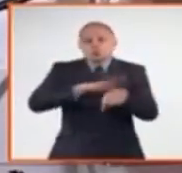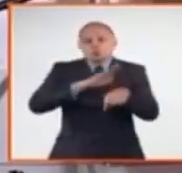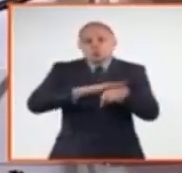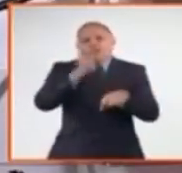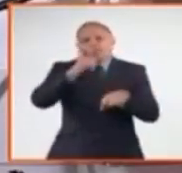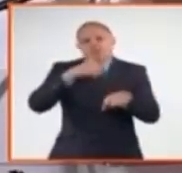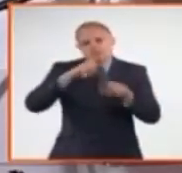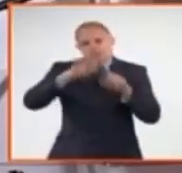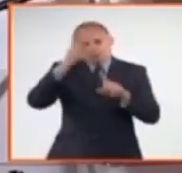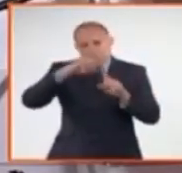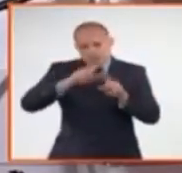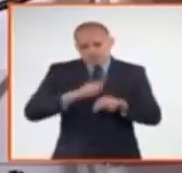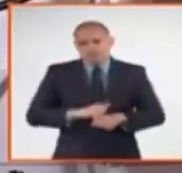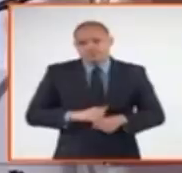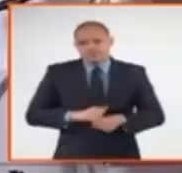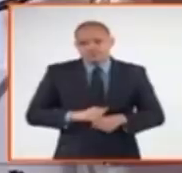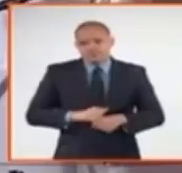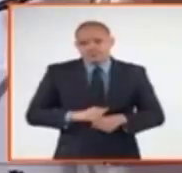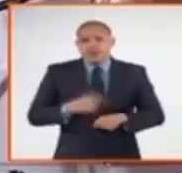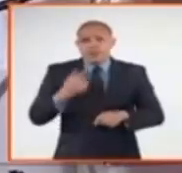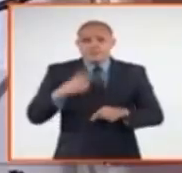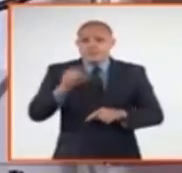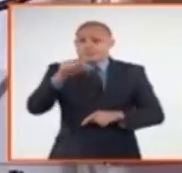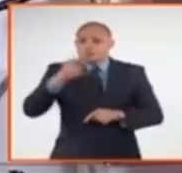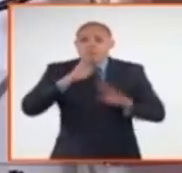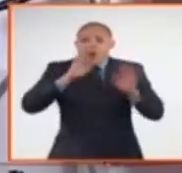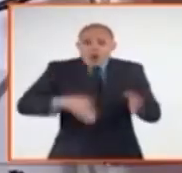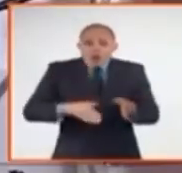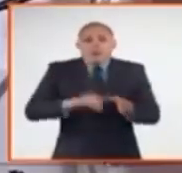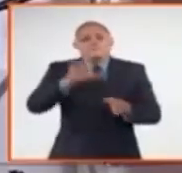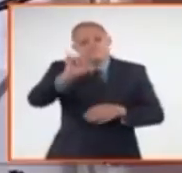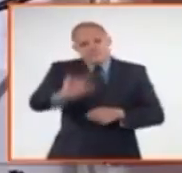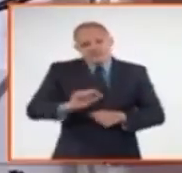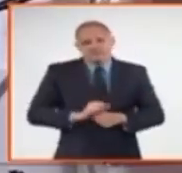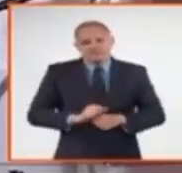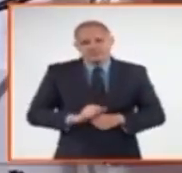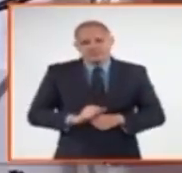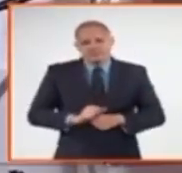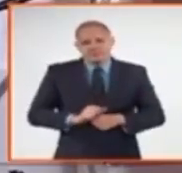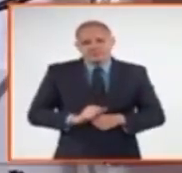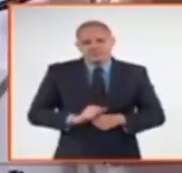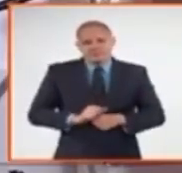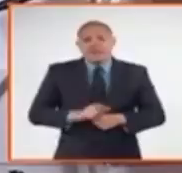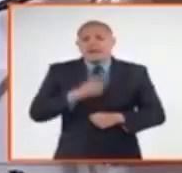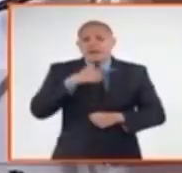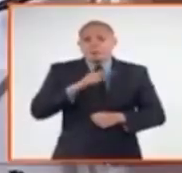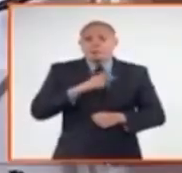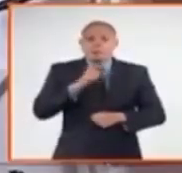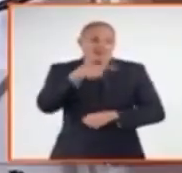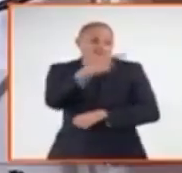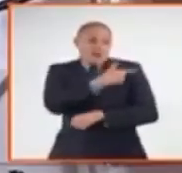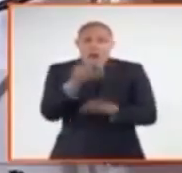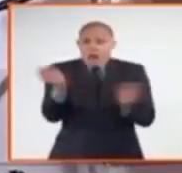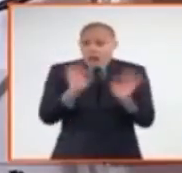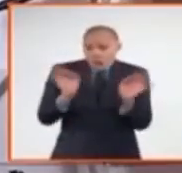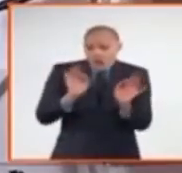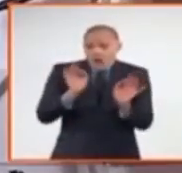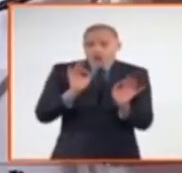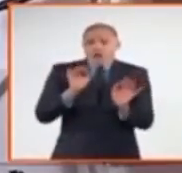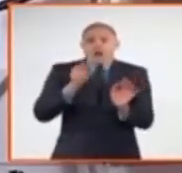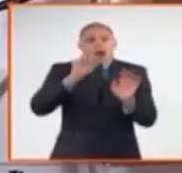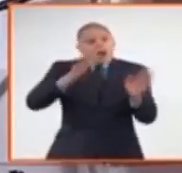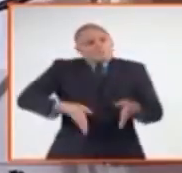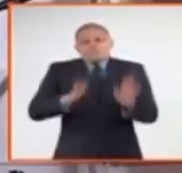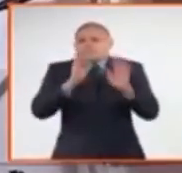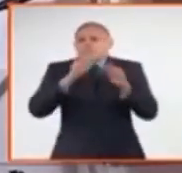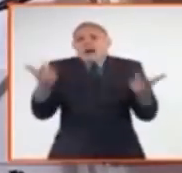inmunización con esta vacuna que hoy existe es la mayor fortaleza es evitar el riesgo de pasar a la gravedad y de la